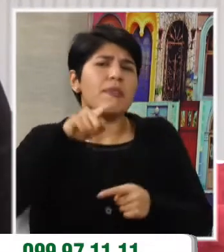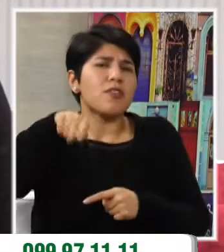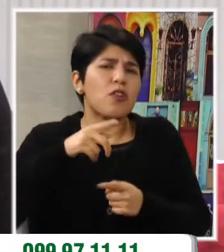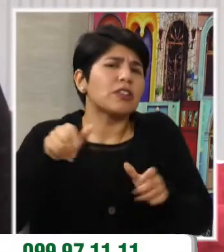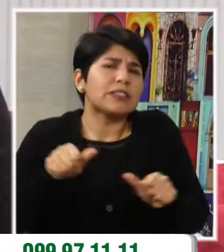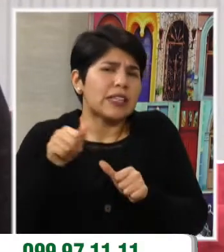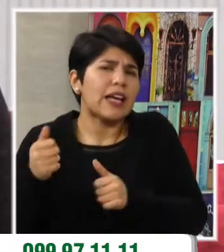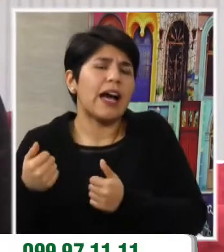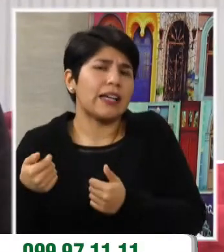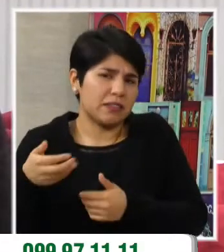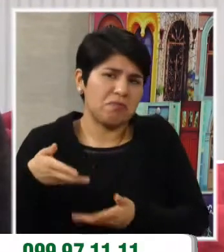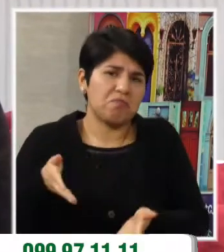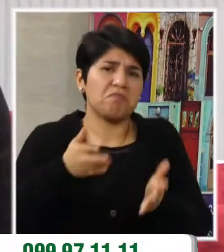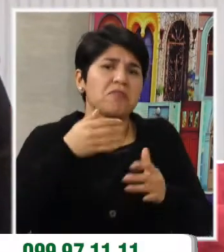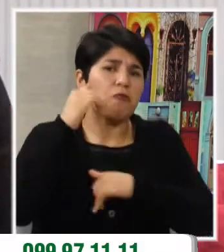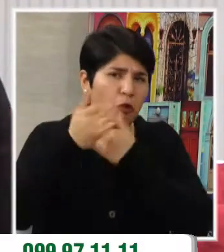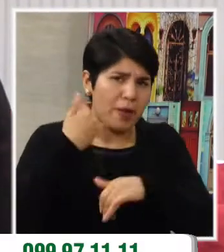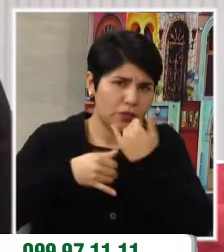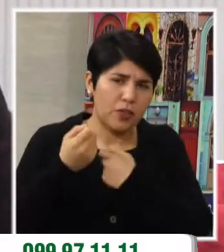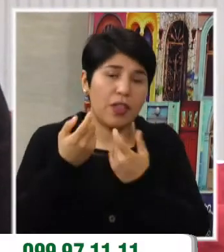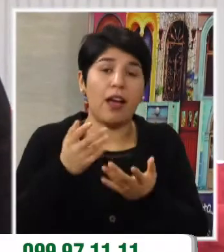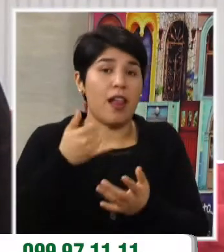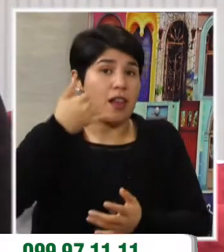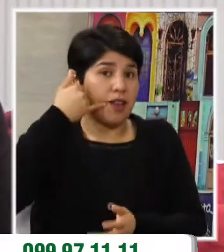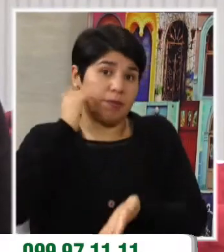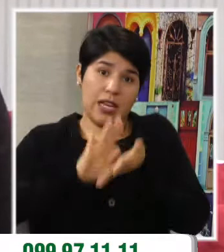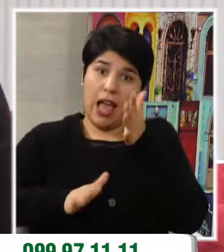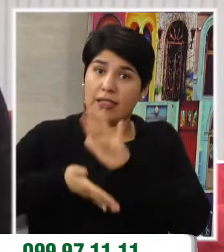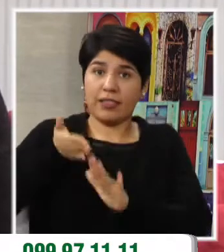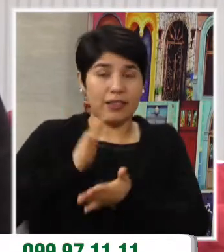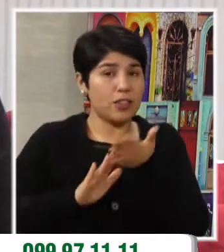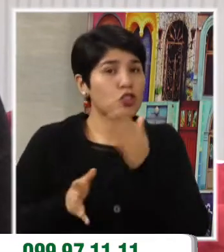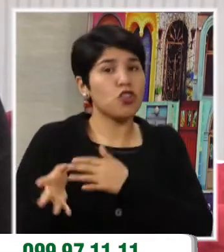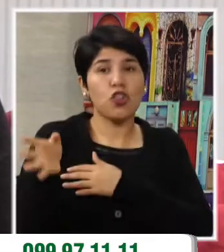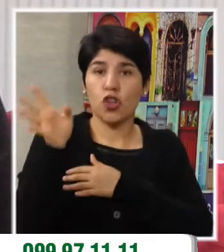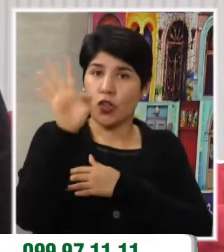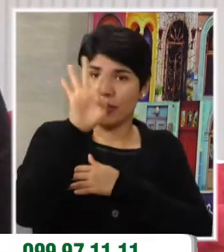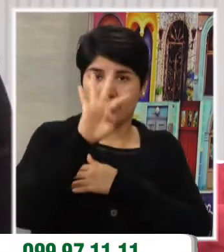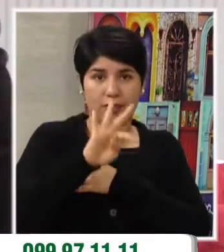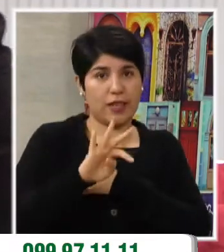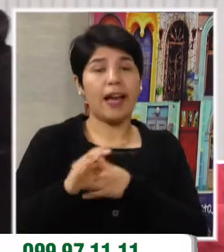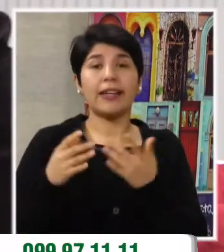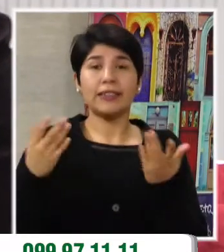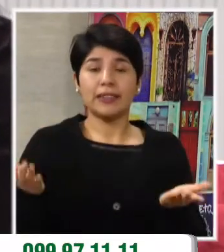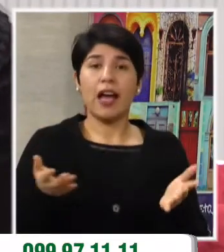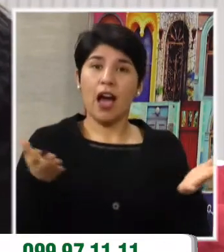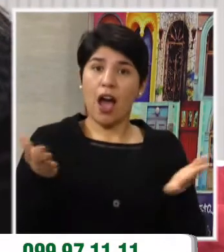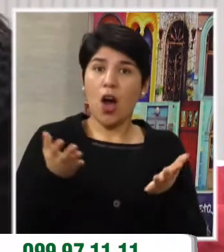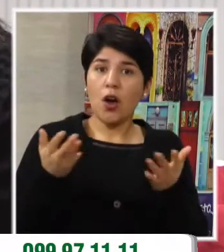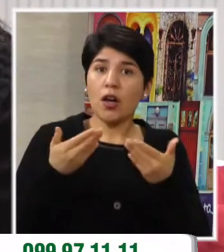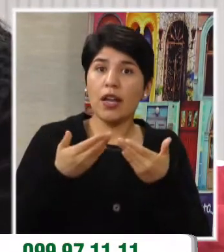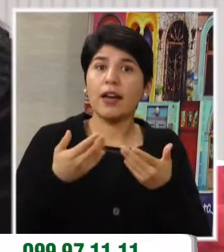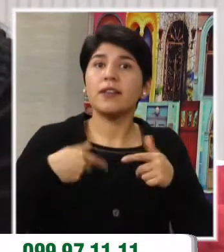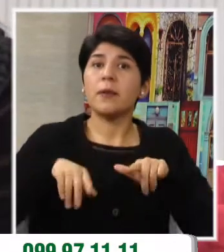es una línea gratuita que funciona bueno como te decía todos los días de la semana bueno y ahora cómo empezó